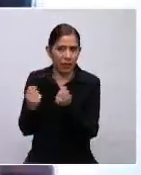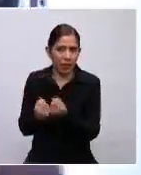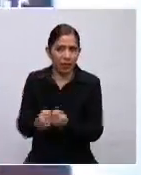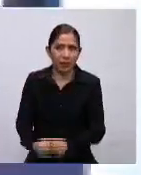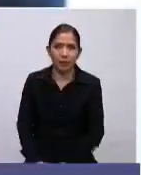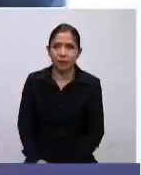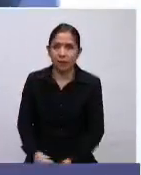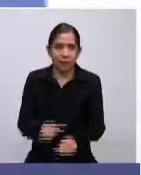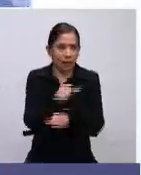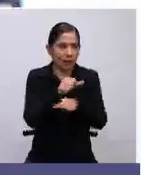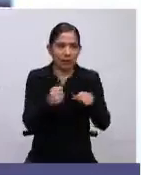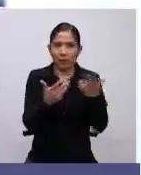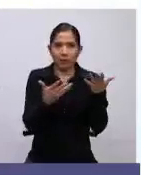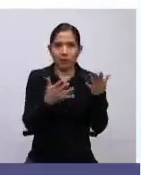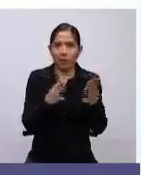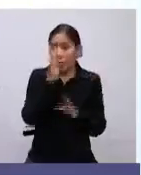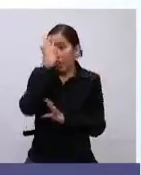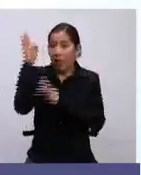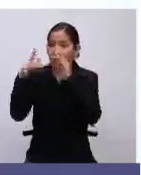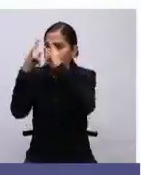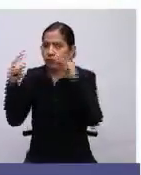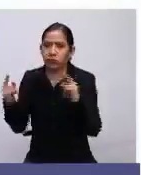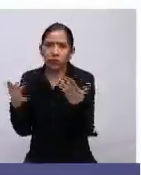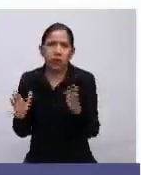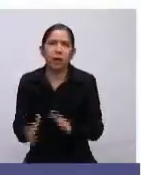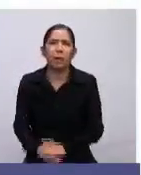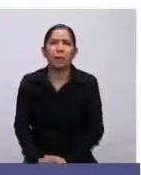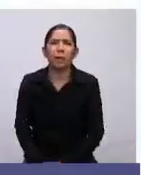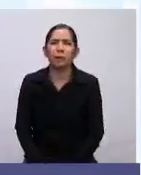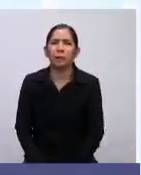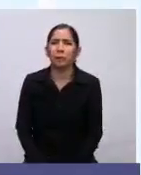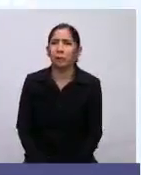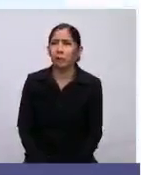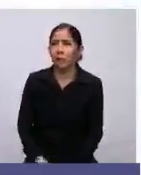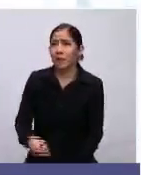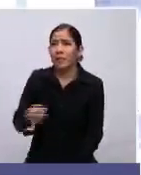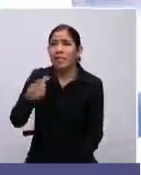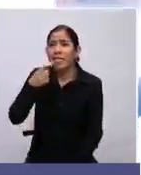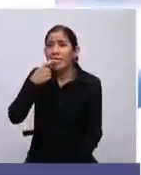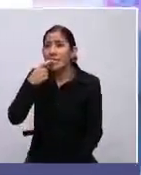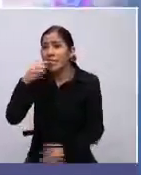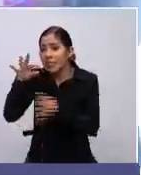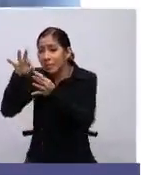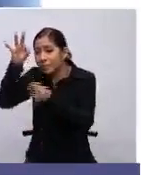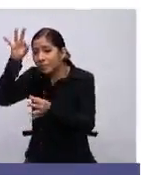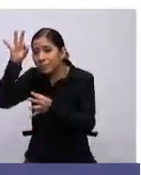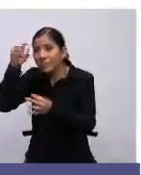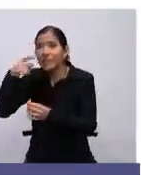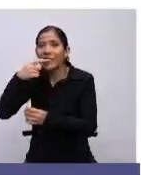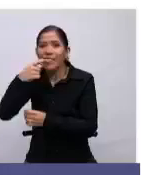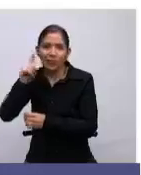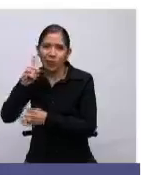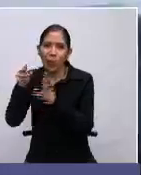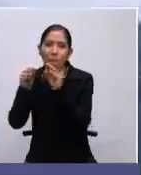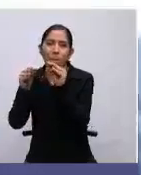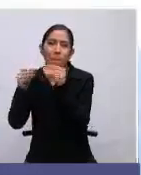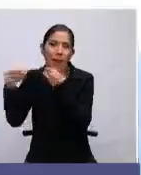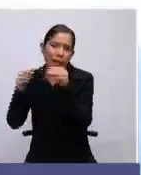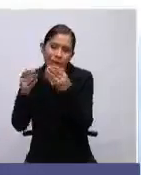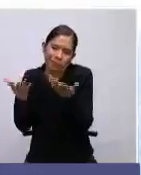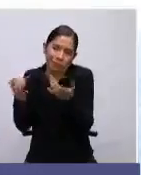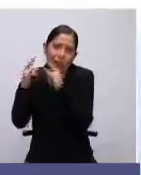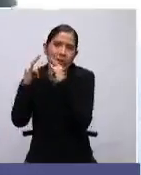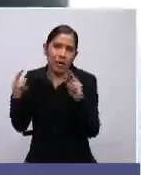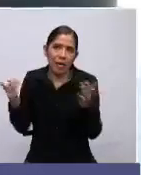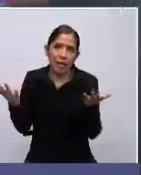Aulas improvisadas. Acá esta ventanita es de plástico porque evidentemente se trata de una